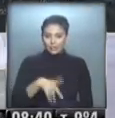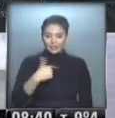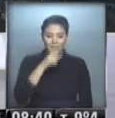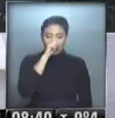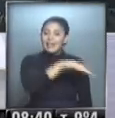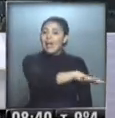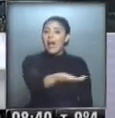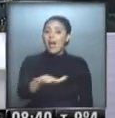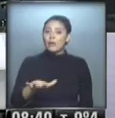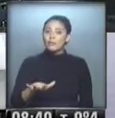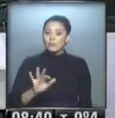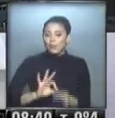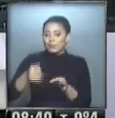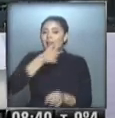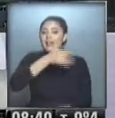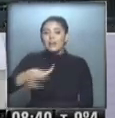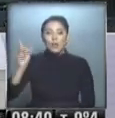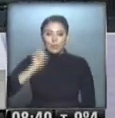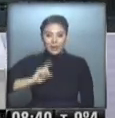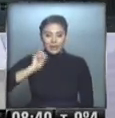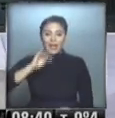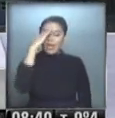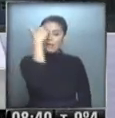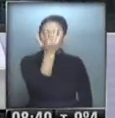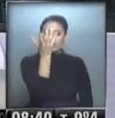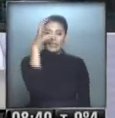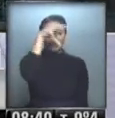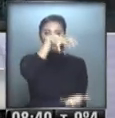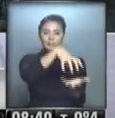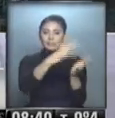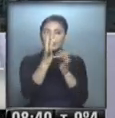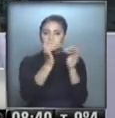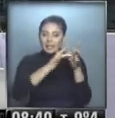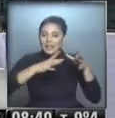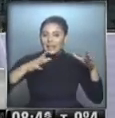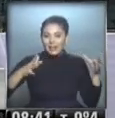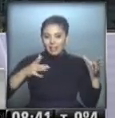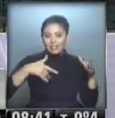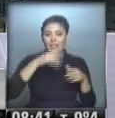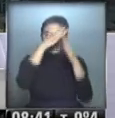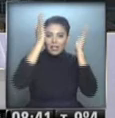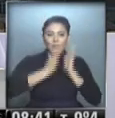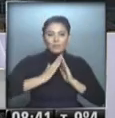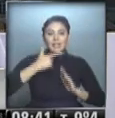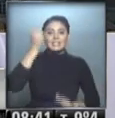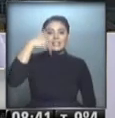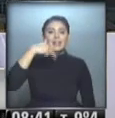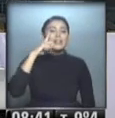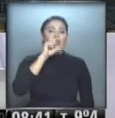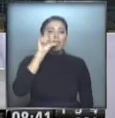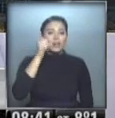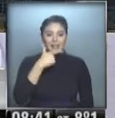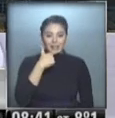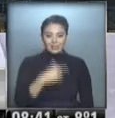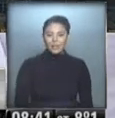campo a la vera del río paraná y frente hasta a este el gran santuario de la virgen de san nicolás de los